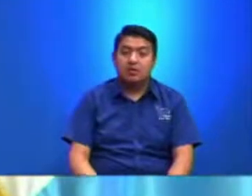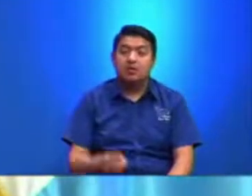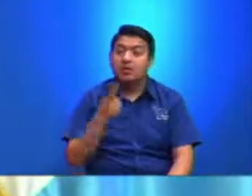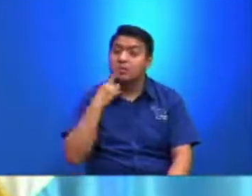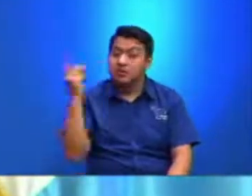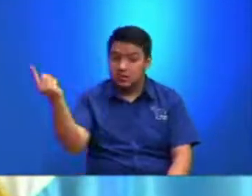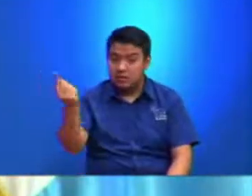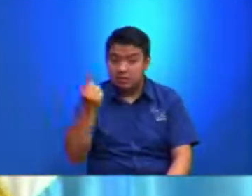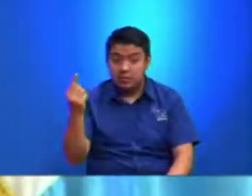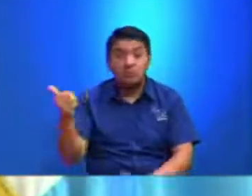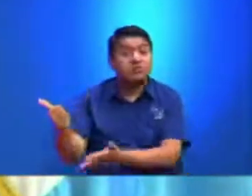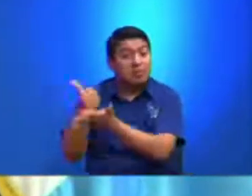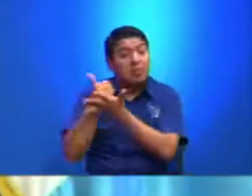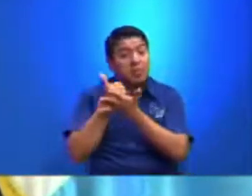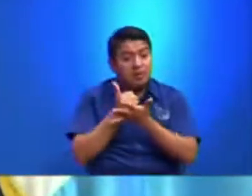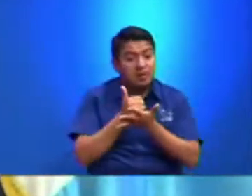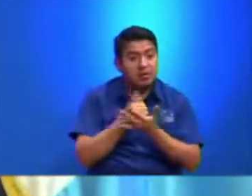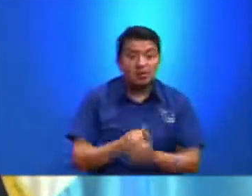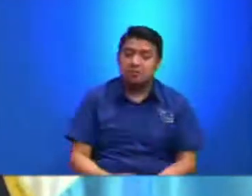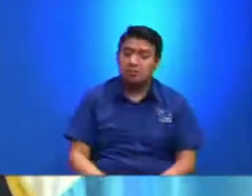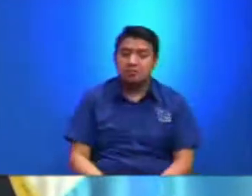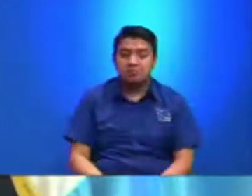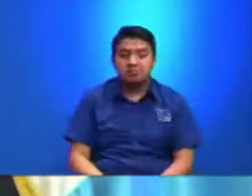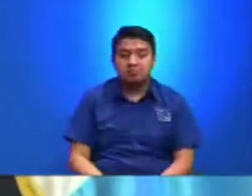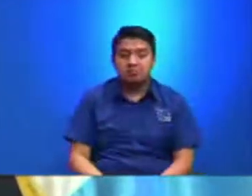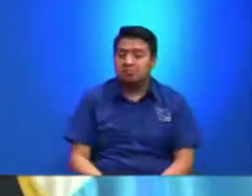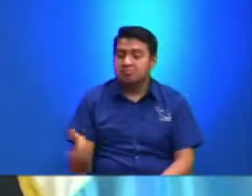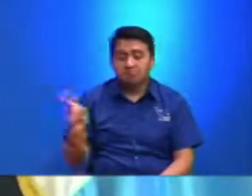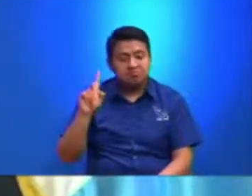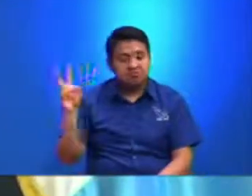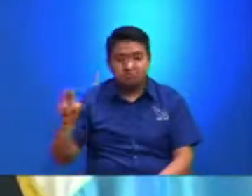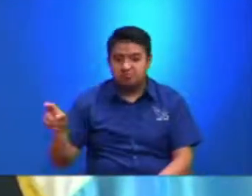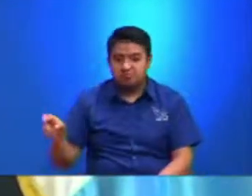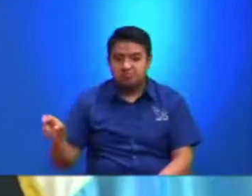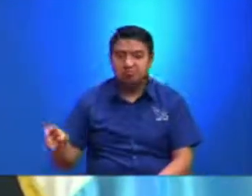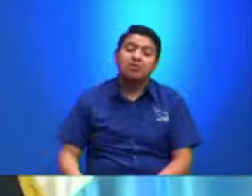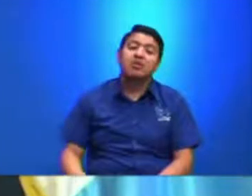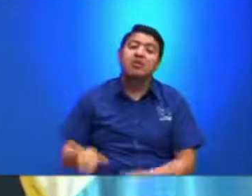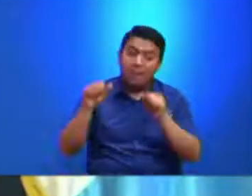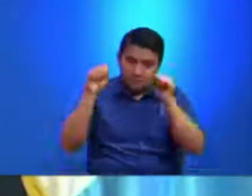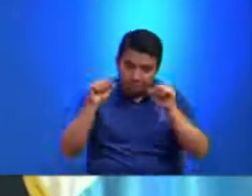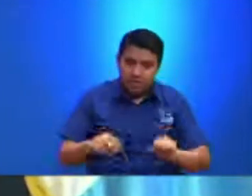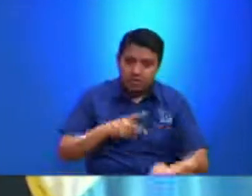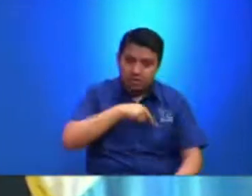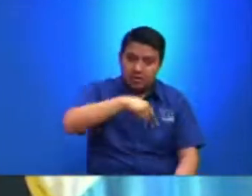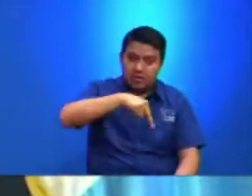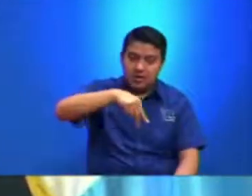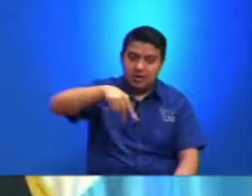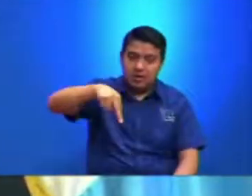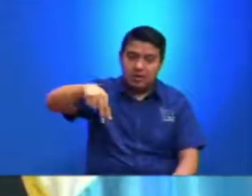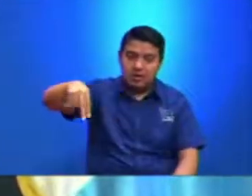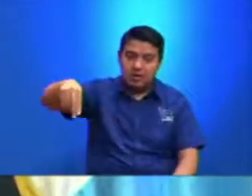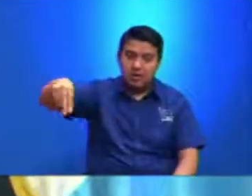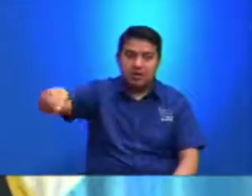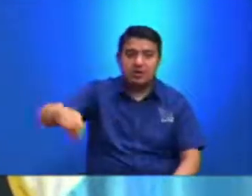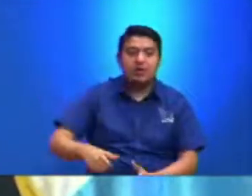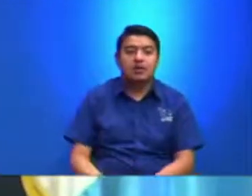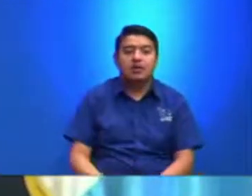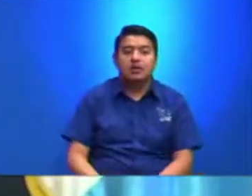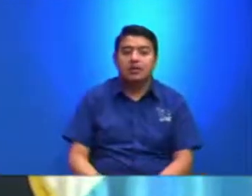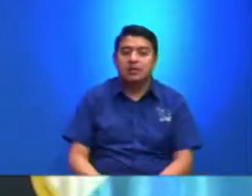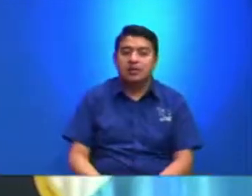quieren agarrar del brazo para ayudarme a caminar, no lo hagan, yo puedo sola. Y camino y